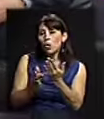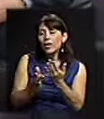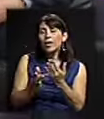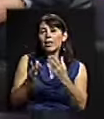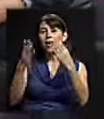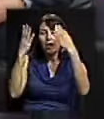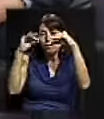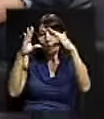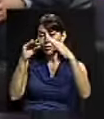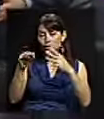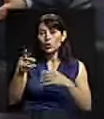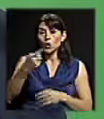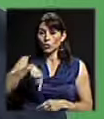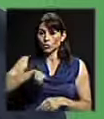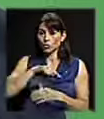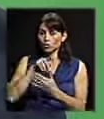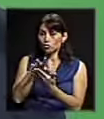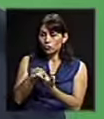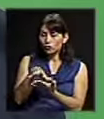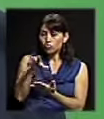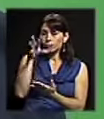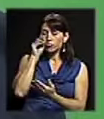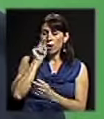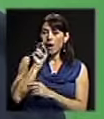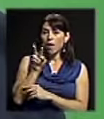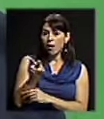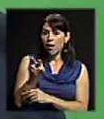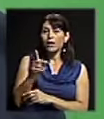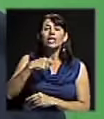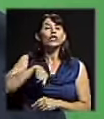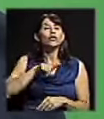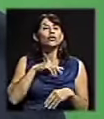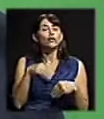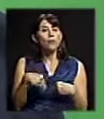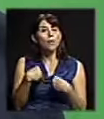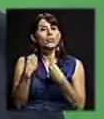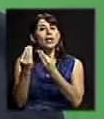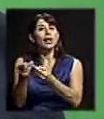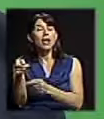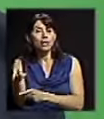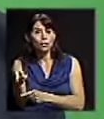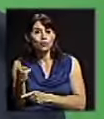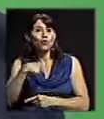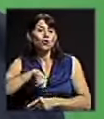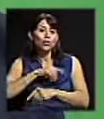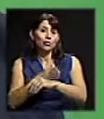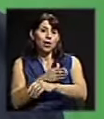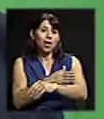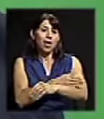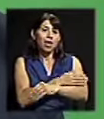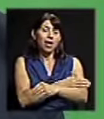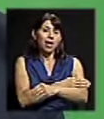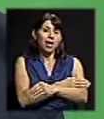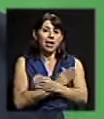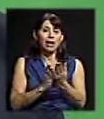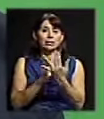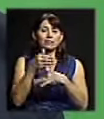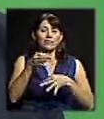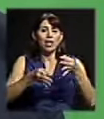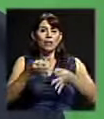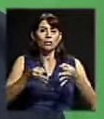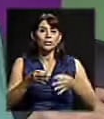la información y nosotros vamos a aportar lo que hemos avanzado en el campo de la accesibilidad a la justicia